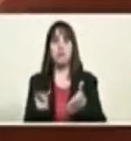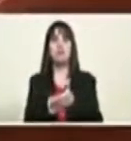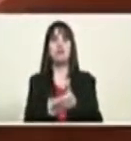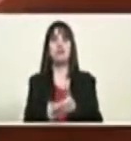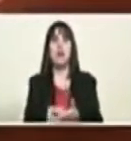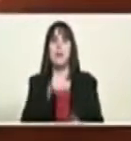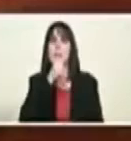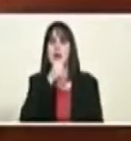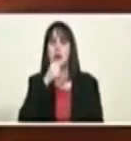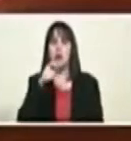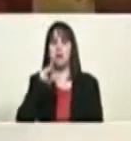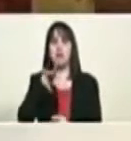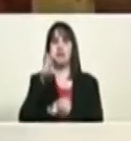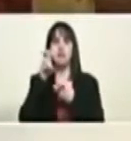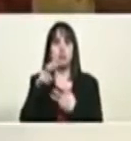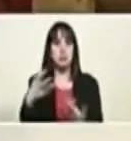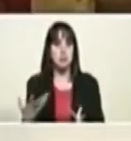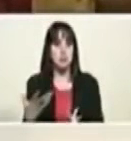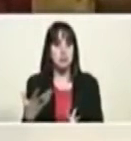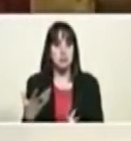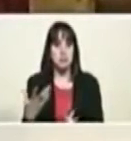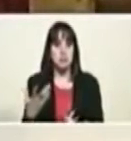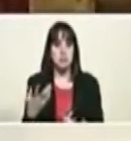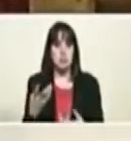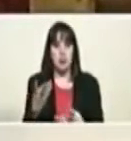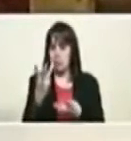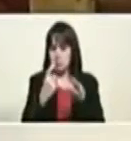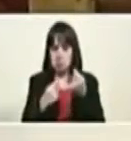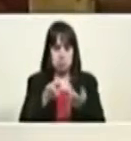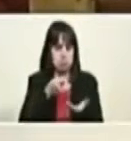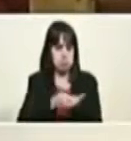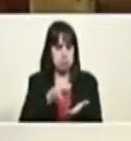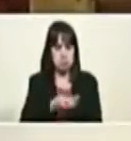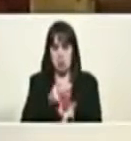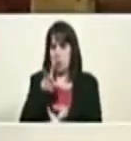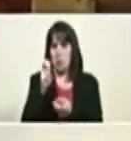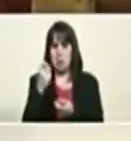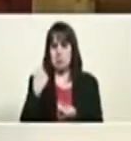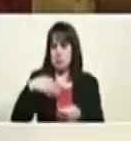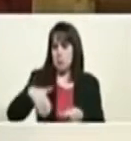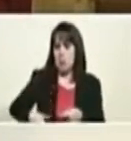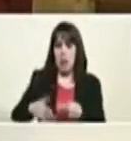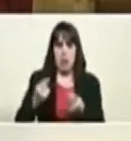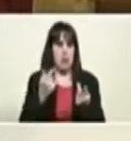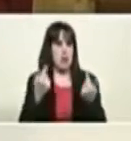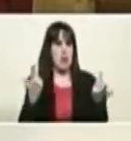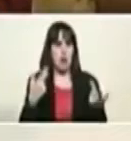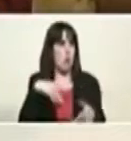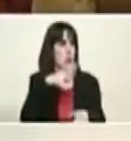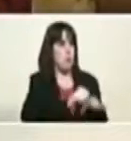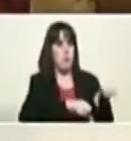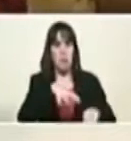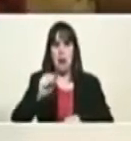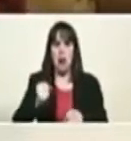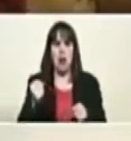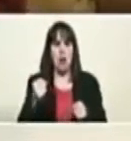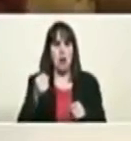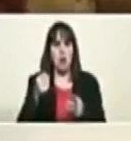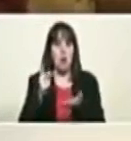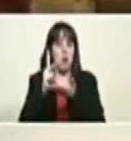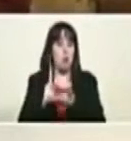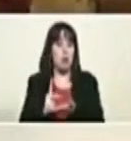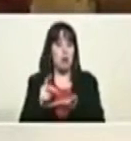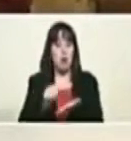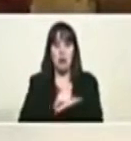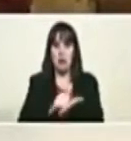¿cuáles son los mecanismos que se usan para hacer llegar bolívares a los venezolanos acá, a quienes tienen sus familias acá? No son las